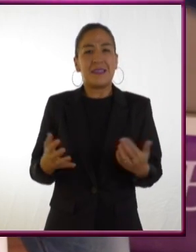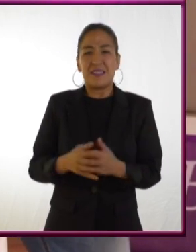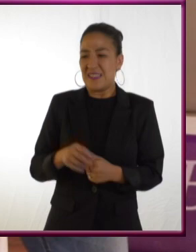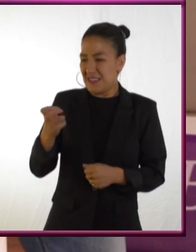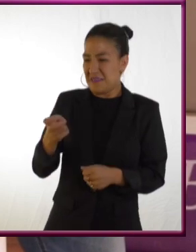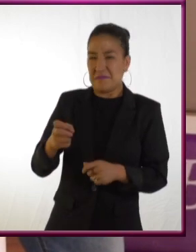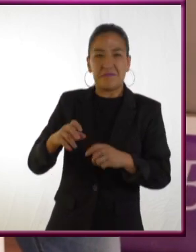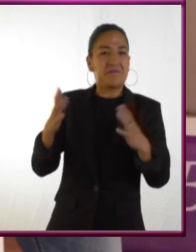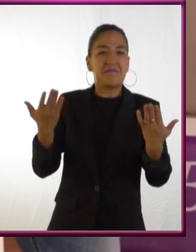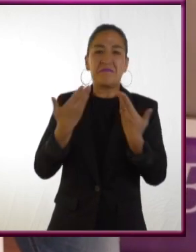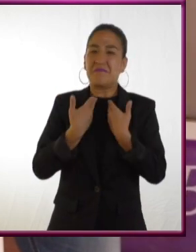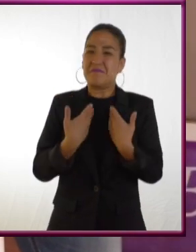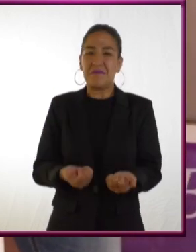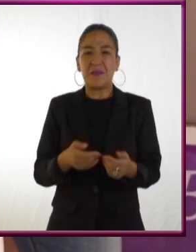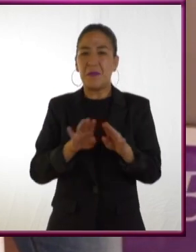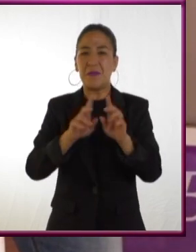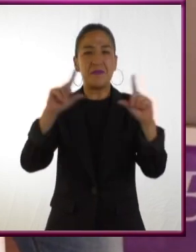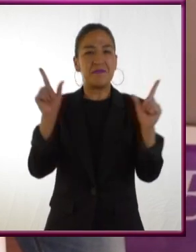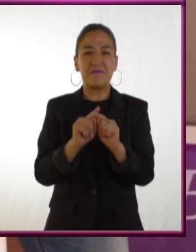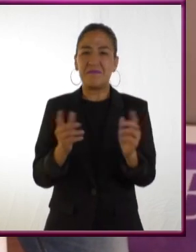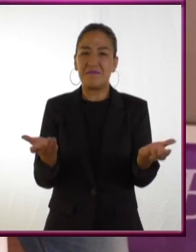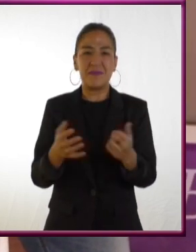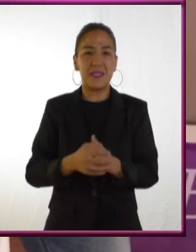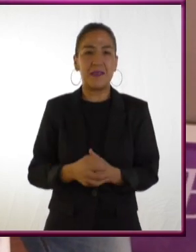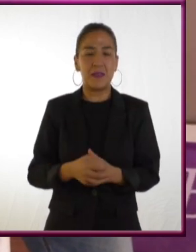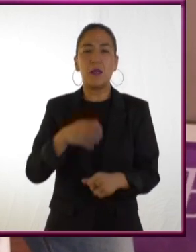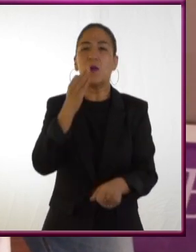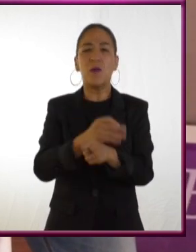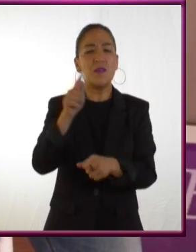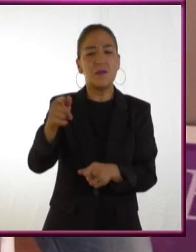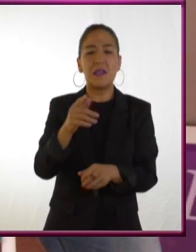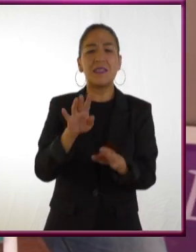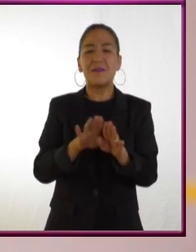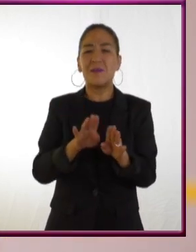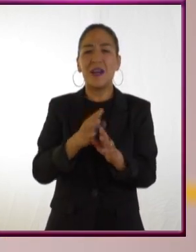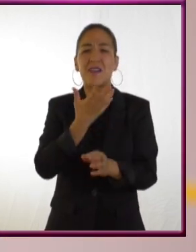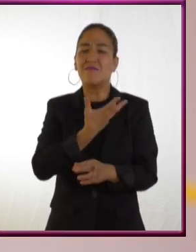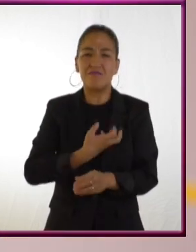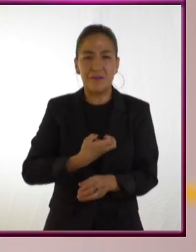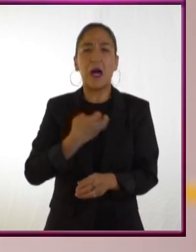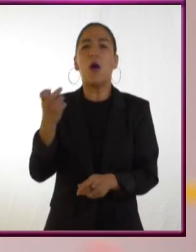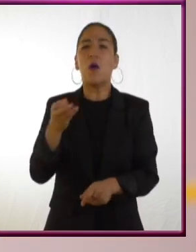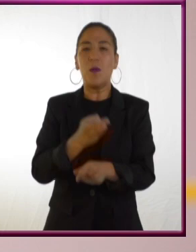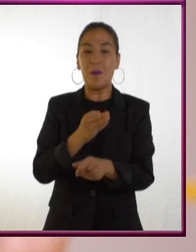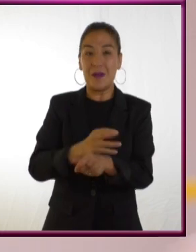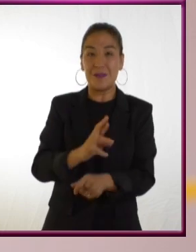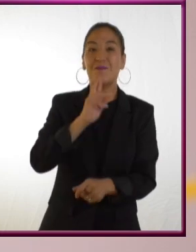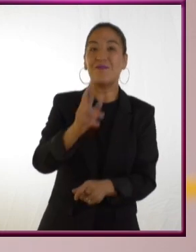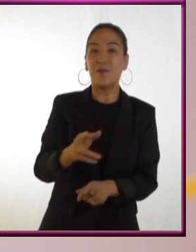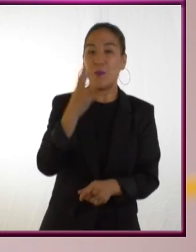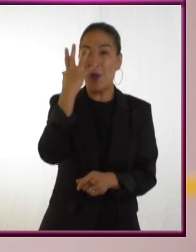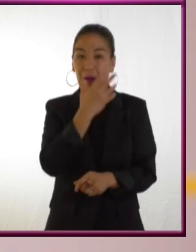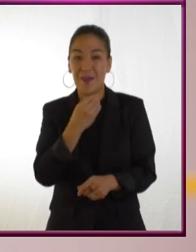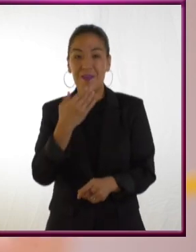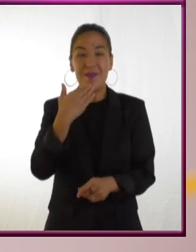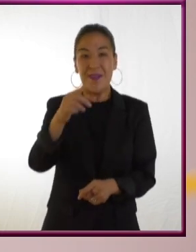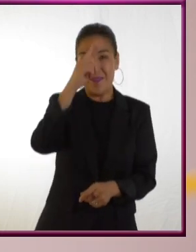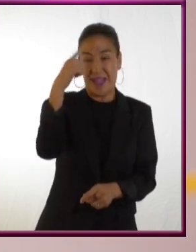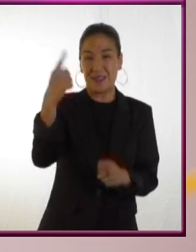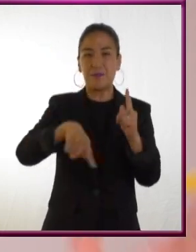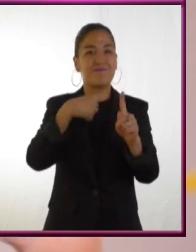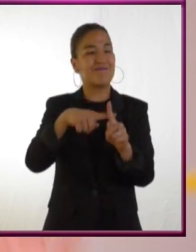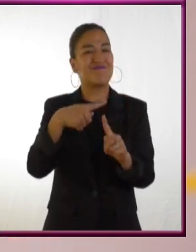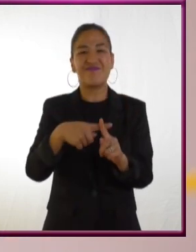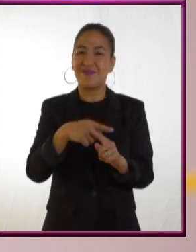El problema no tiene solución, Dimara. Ay, Ernesto, pero no te desanimes. No todo en ciencias el resultado es bonito, fácil y